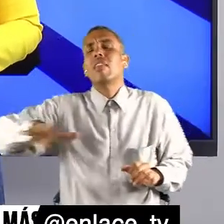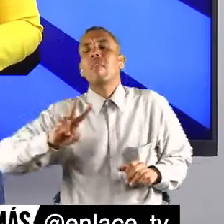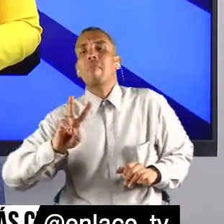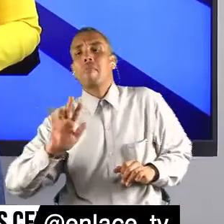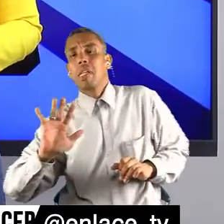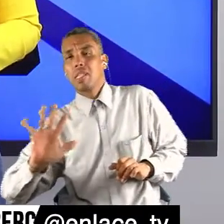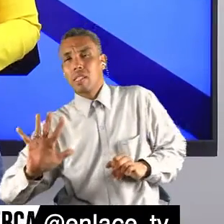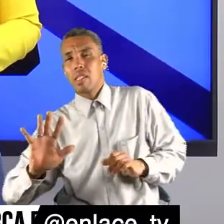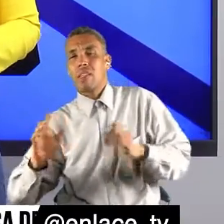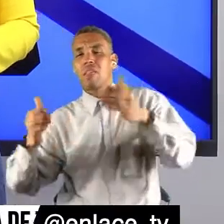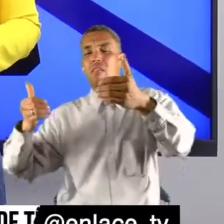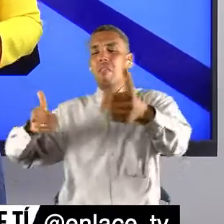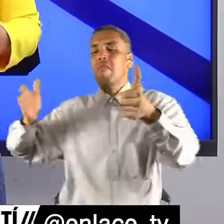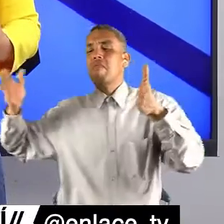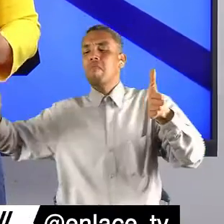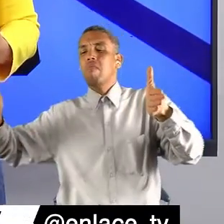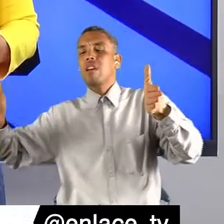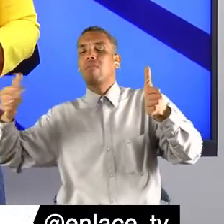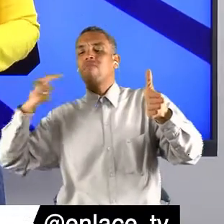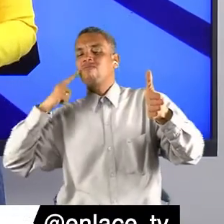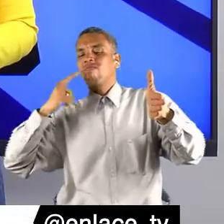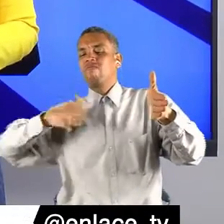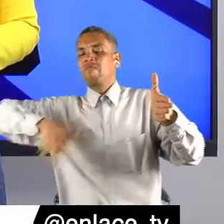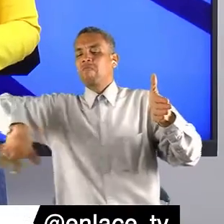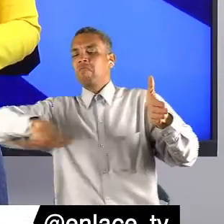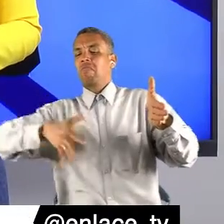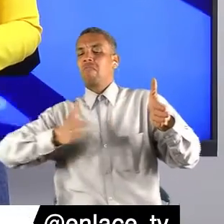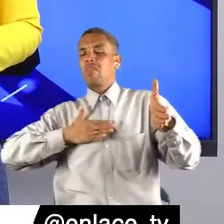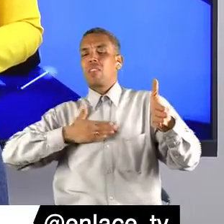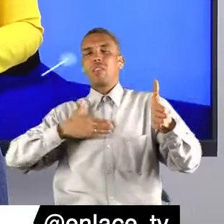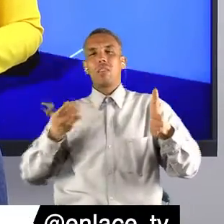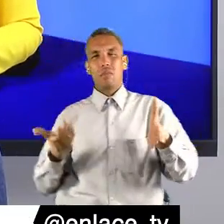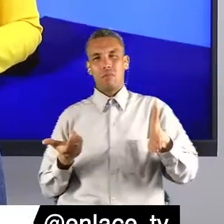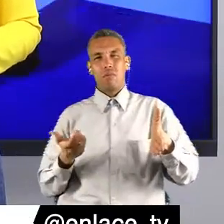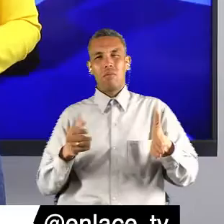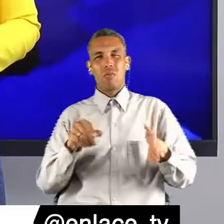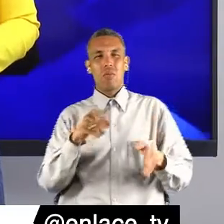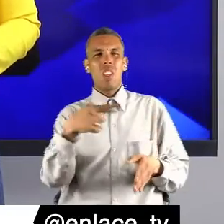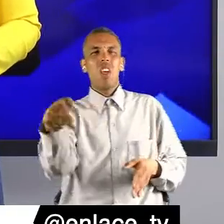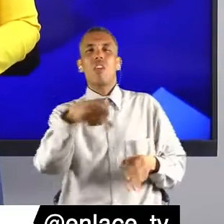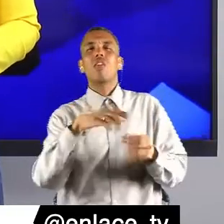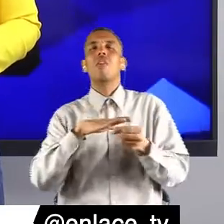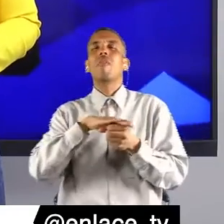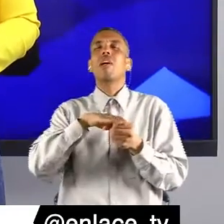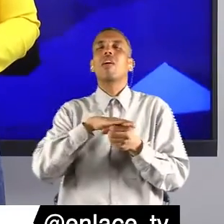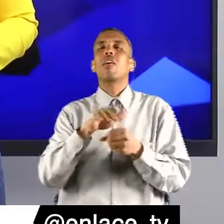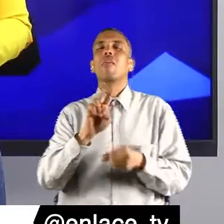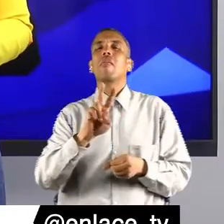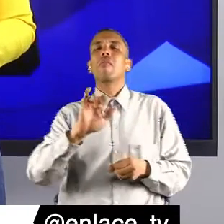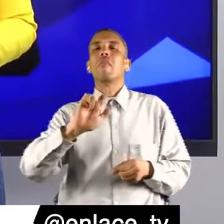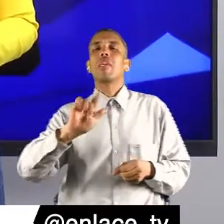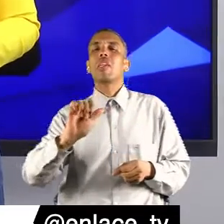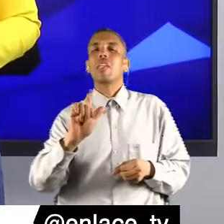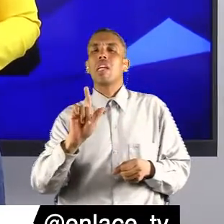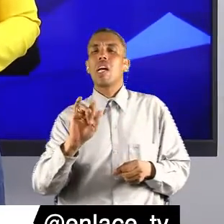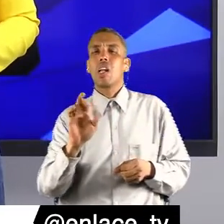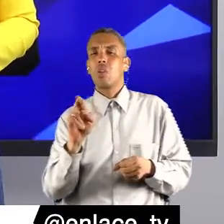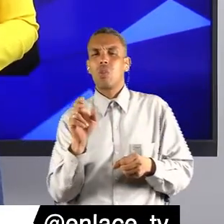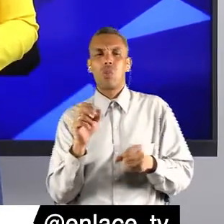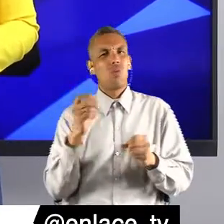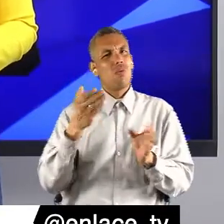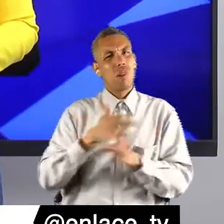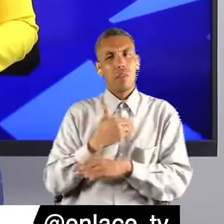barrio Villaluz, hacen parte de este proceso y de este programa que tiene el gobierno nacional. Estas y otras informaciones